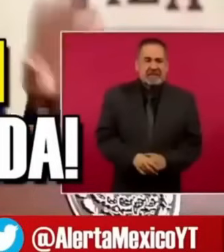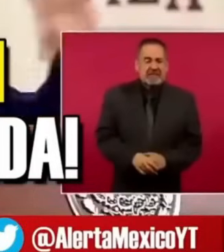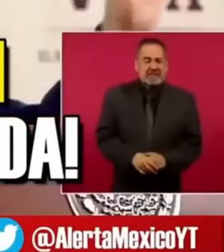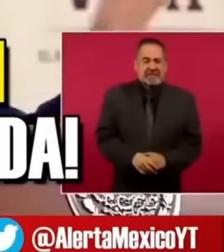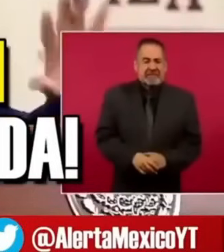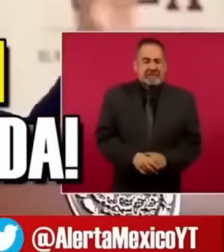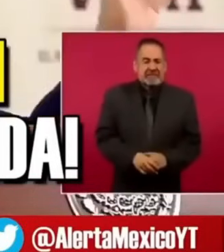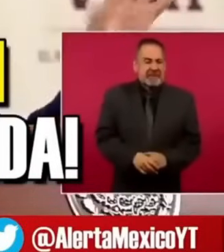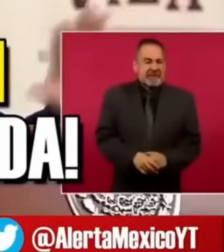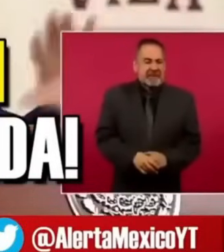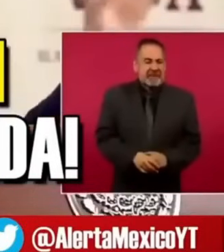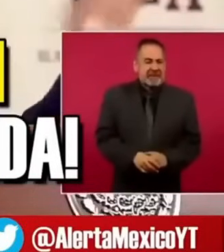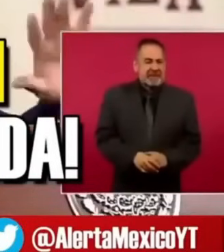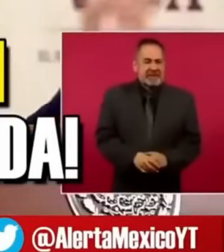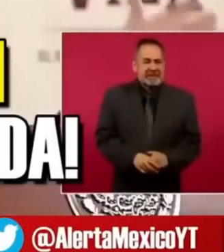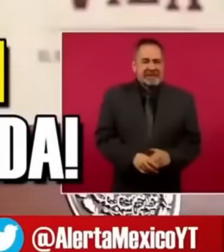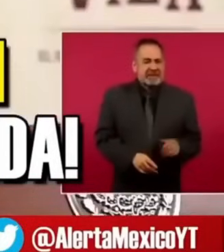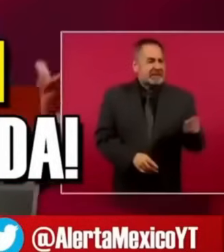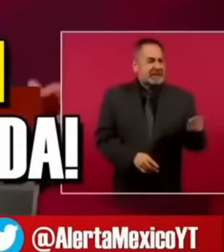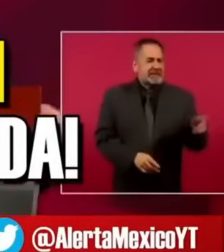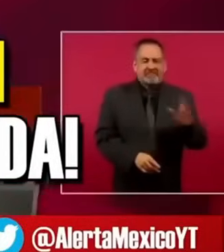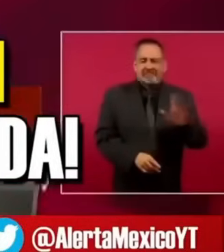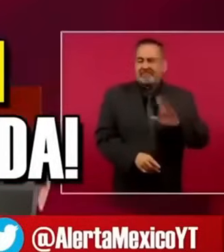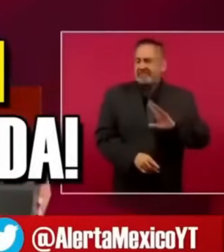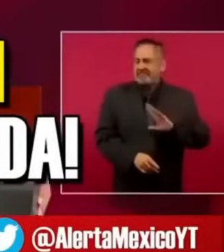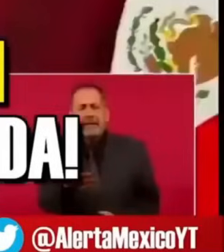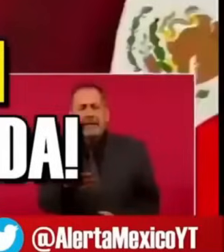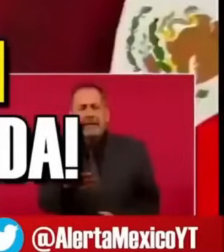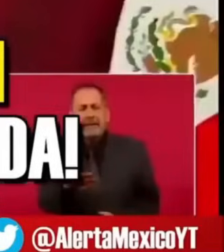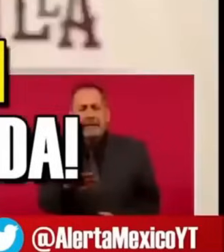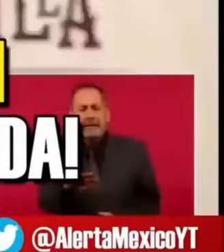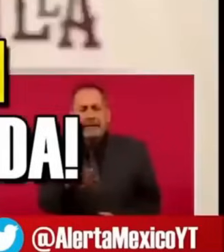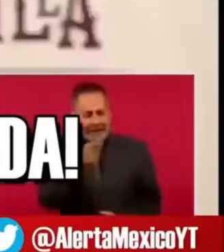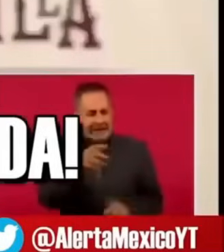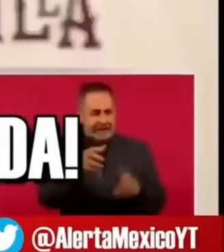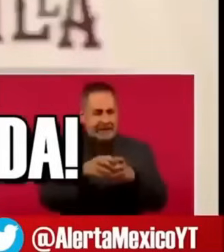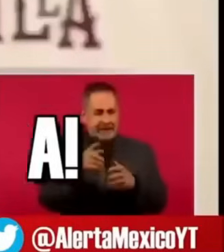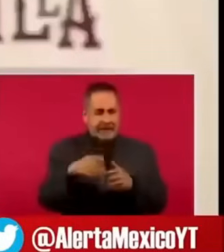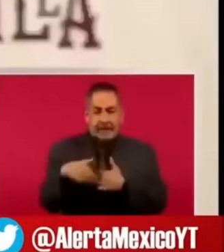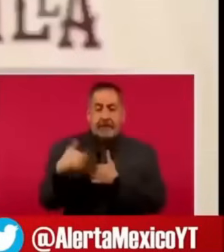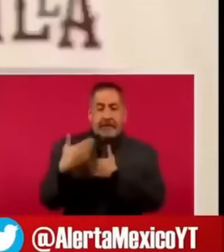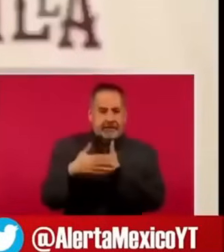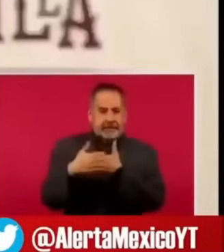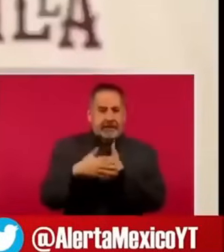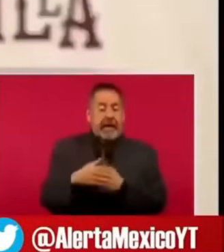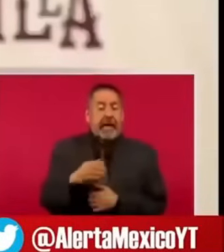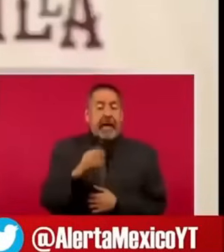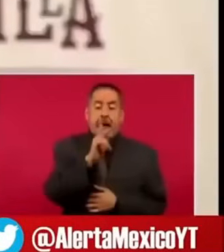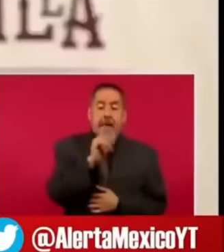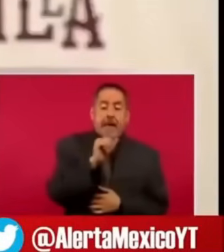una transformación de fondo para este Poder Judicial. Sí, ahí viene el C,